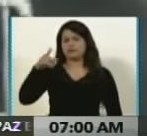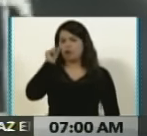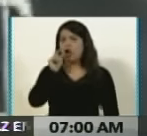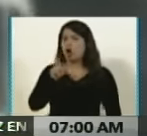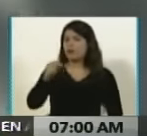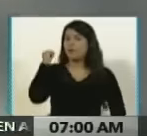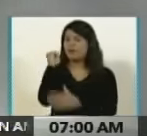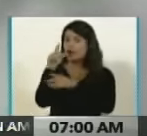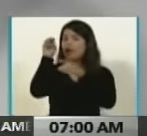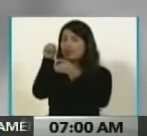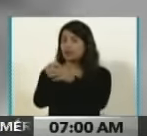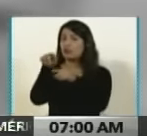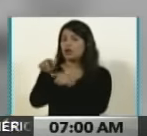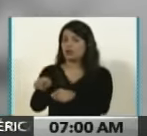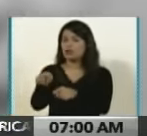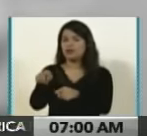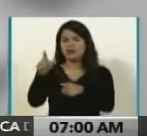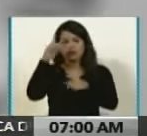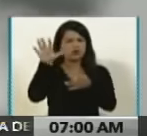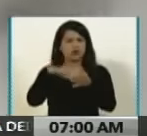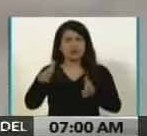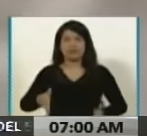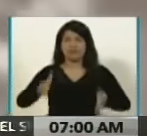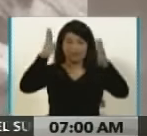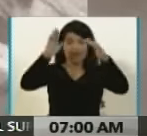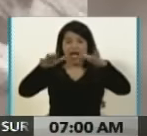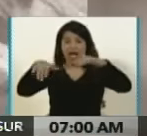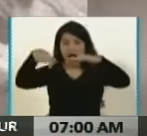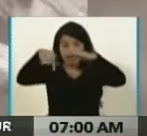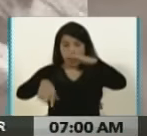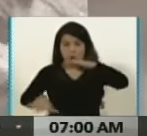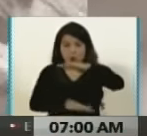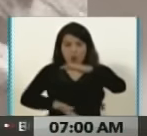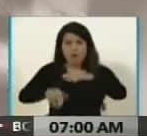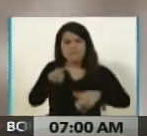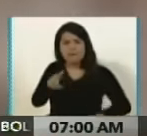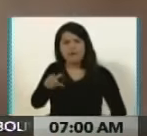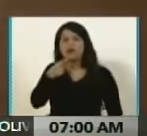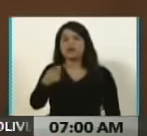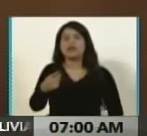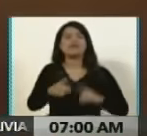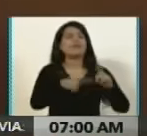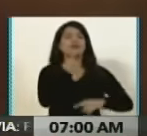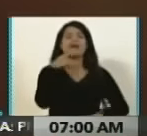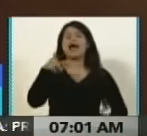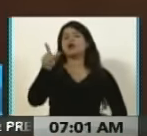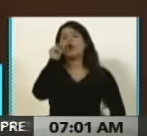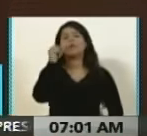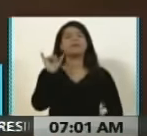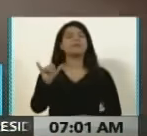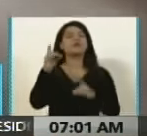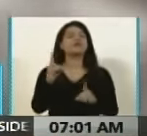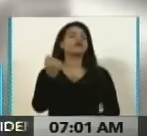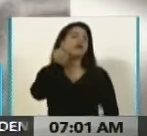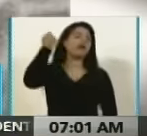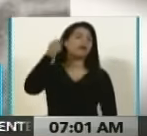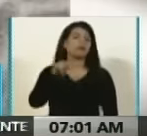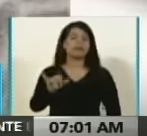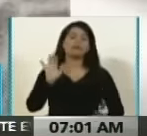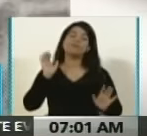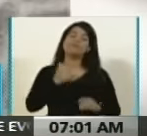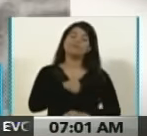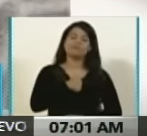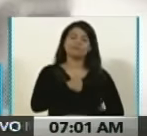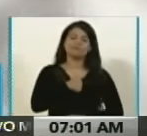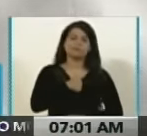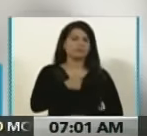ahí, en los sótanos de la Digepol, y dijeron que se había suicidado. Y así